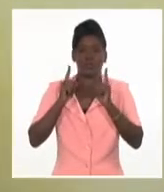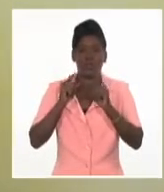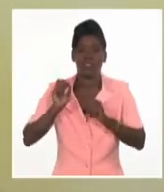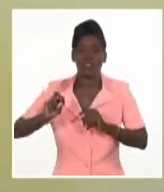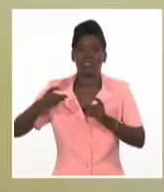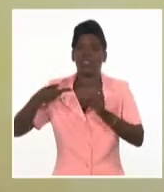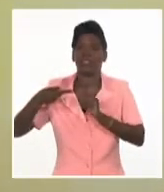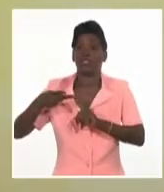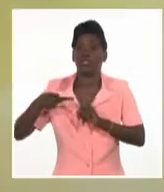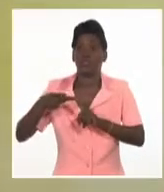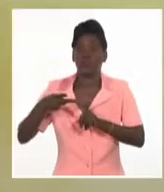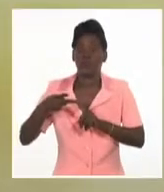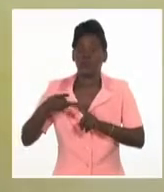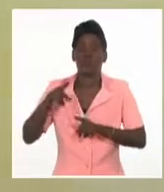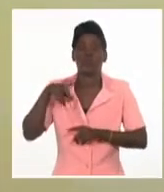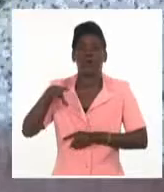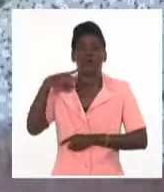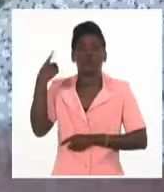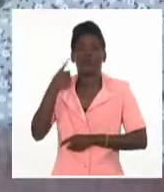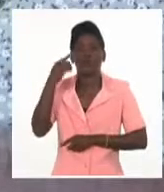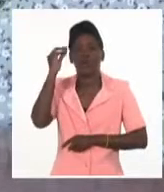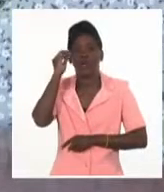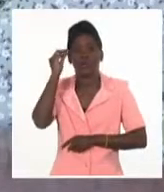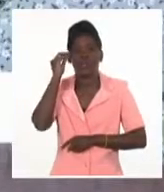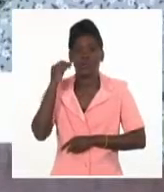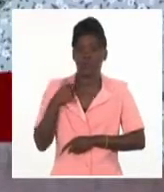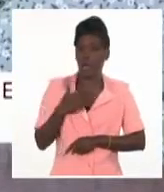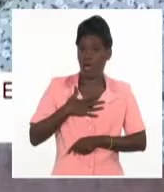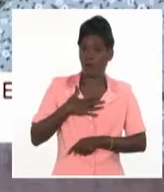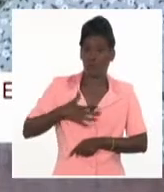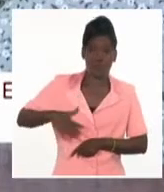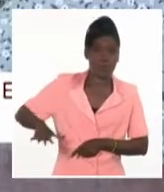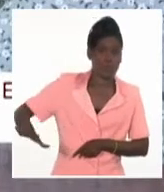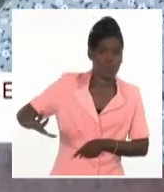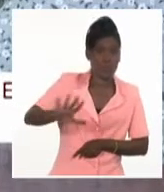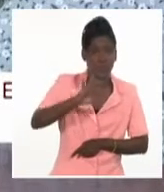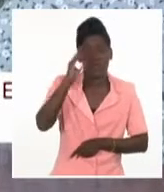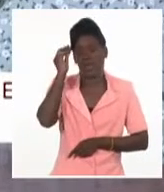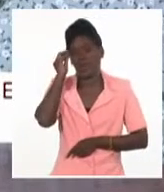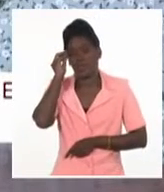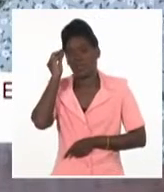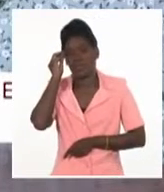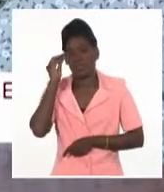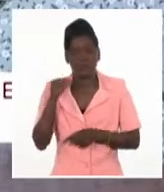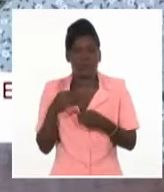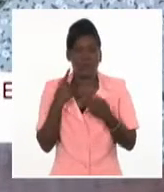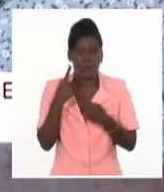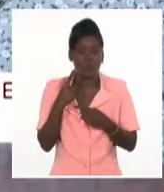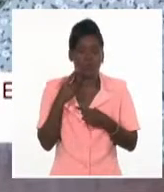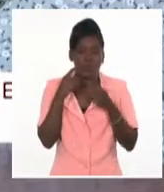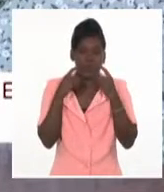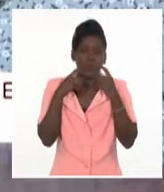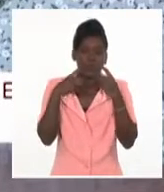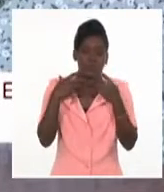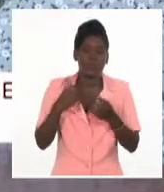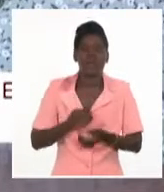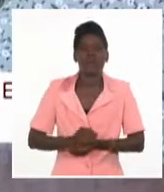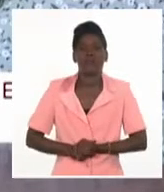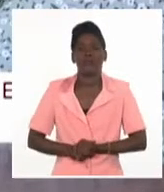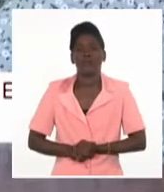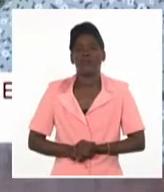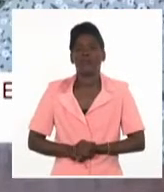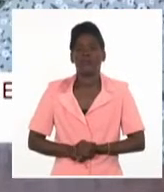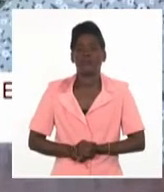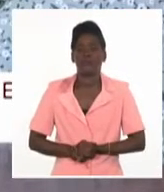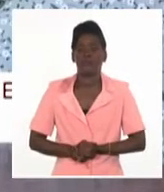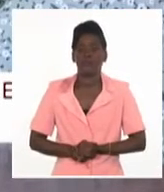los que estudiamos, a los que gobiernan, a los que están fuera de Cuba, sean emigrados, sean cubanos residentes en el exterior, en